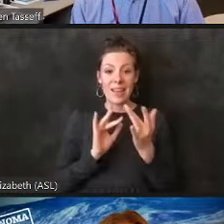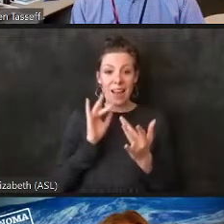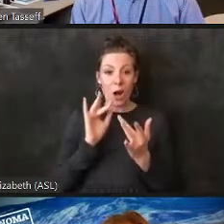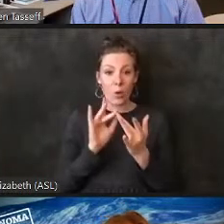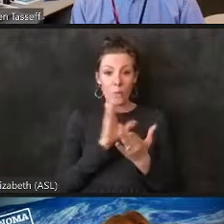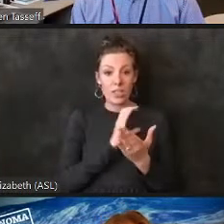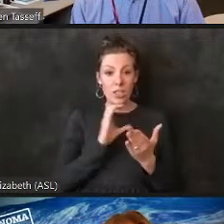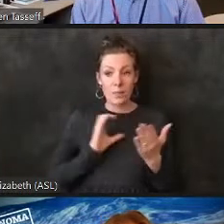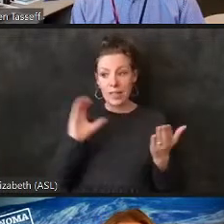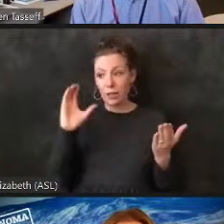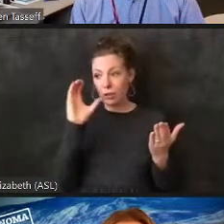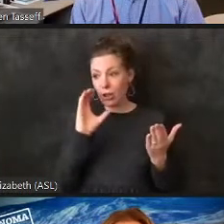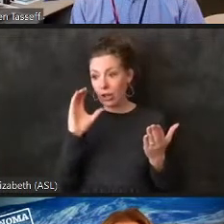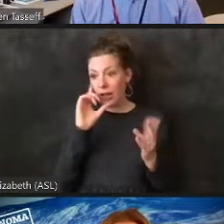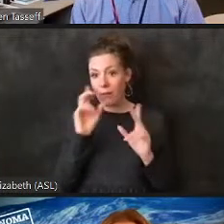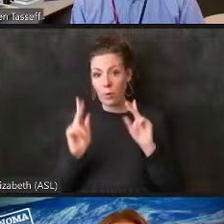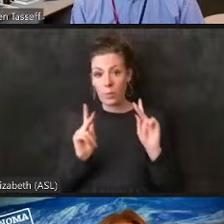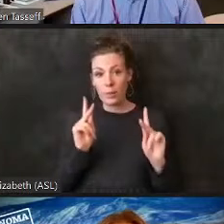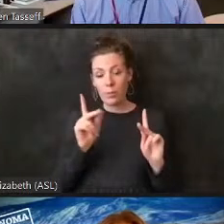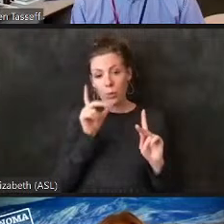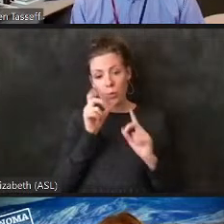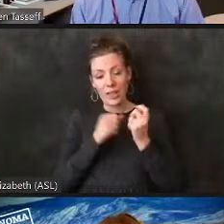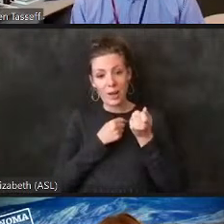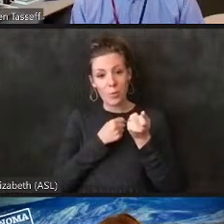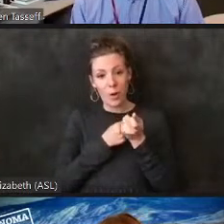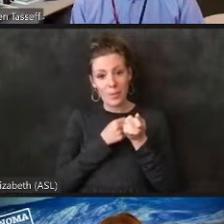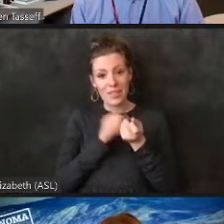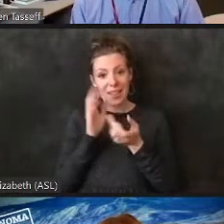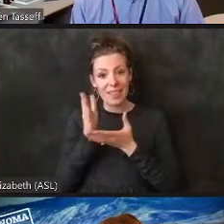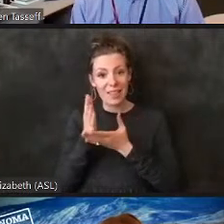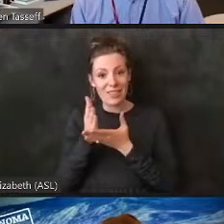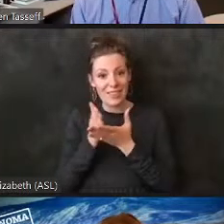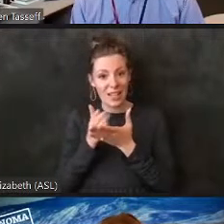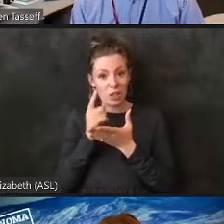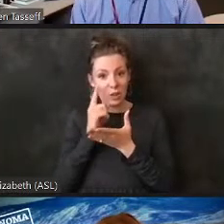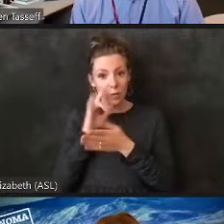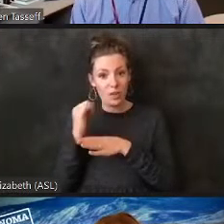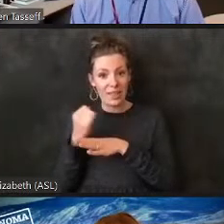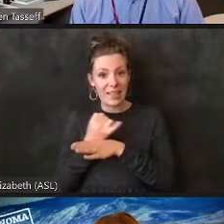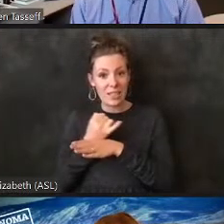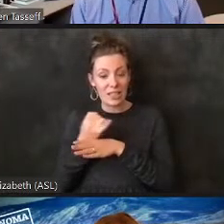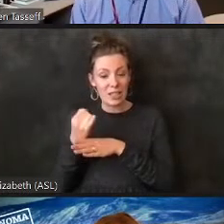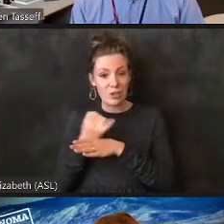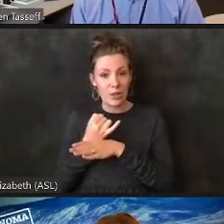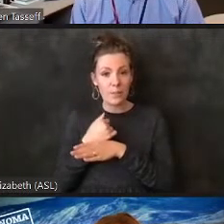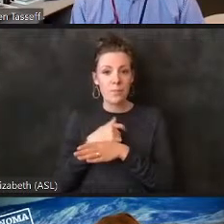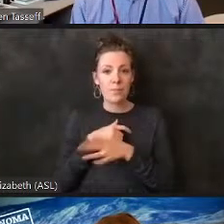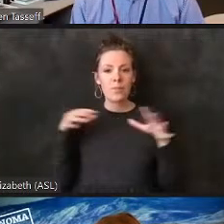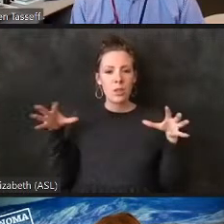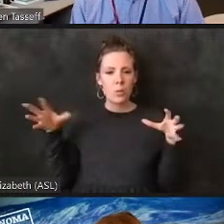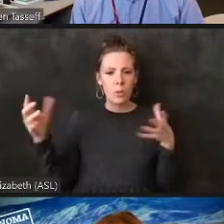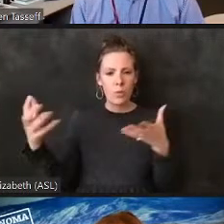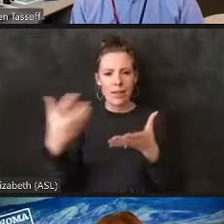también juntándonos en una en la comunidad de edad, tratando de hacer un alcance de edad para